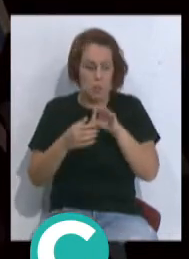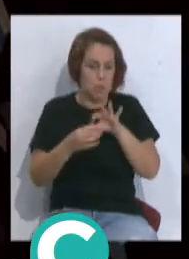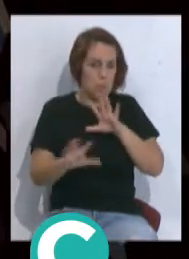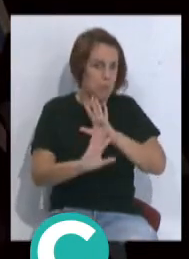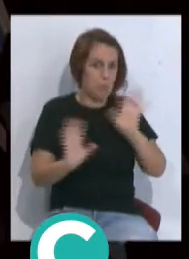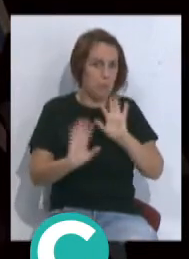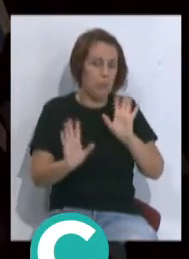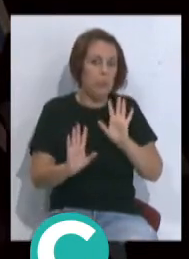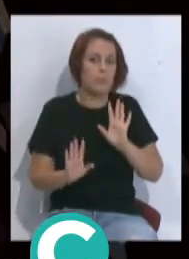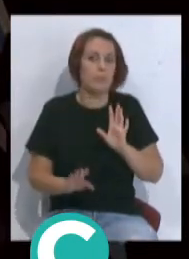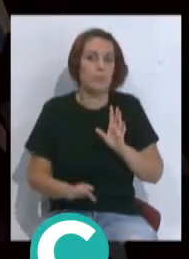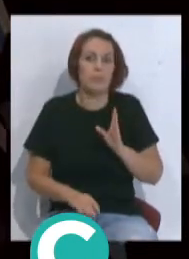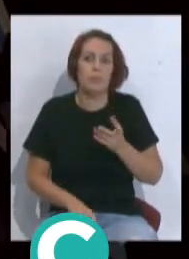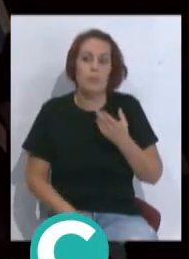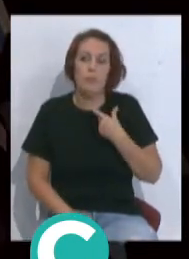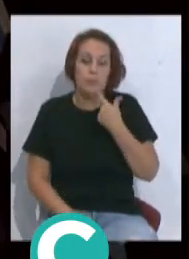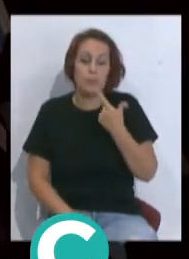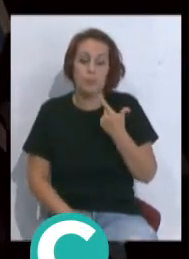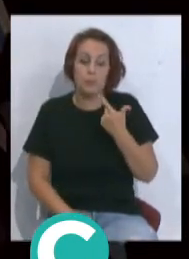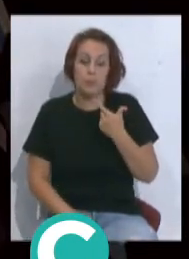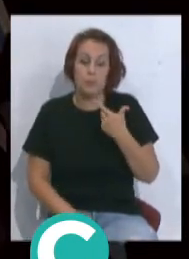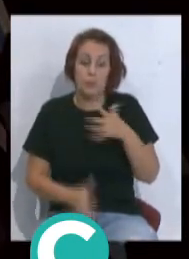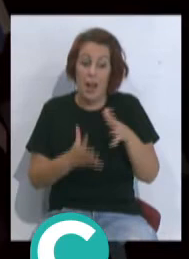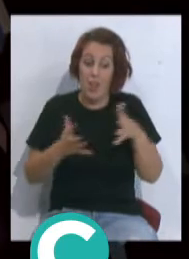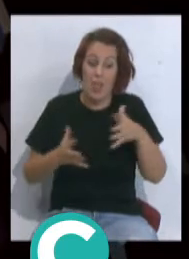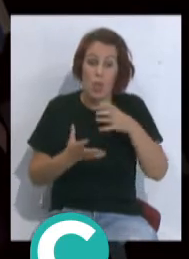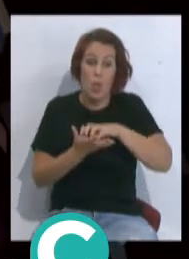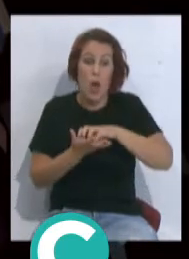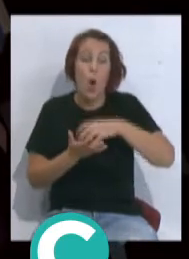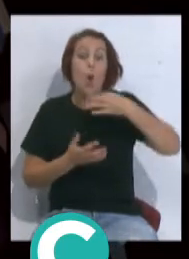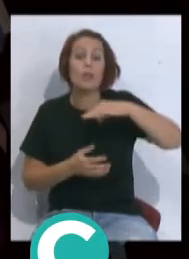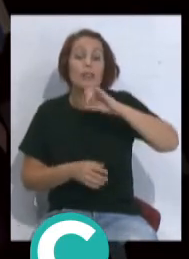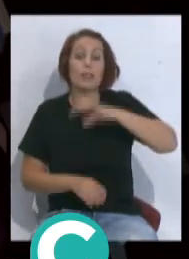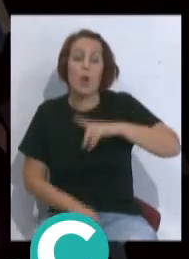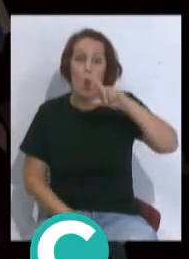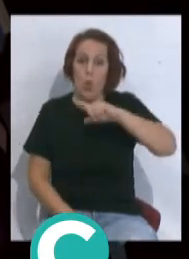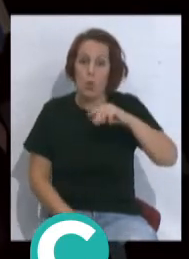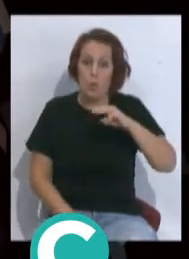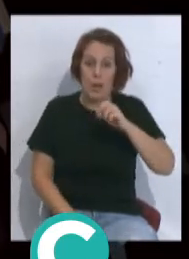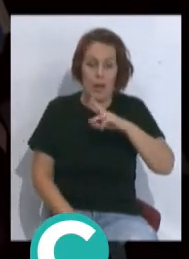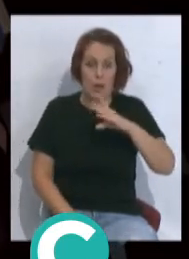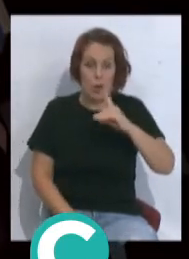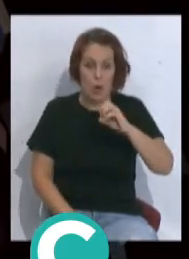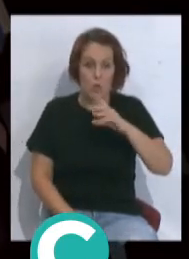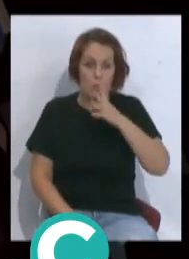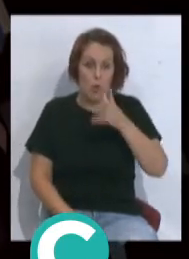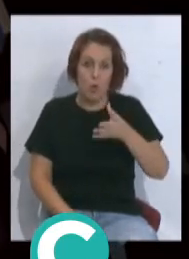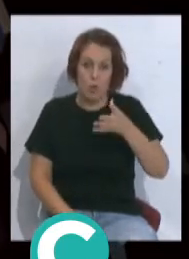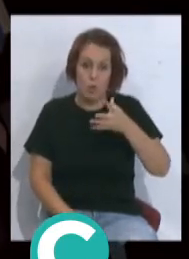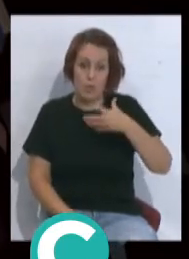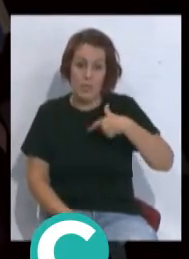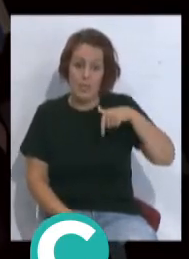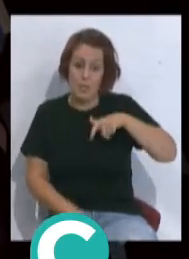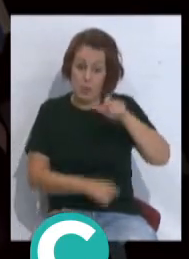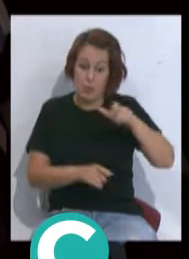así, iba a decir que ahora me he acordado que el único grande que está en duda, entre comillas, es Julio Pardo, porque es verdad que hay una división grande